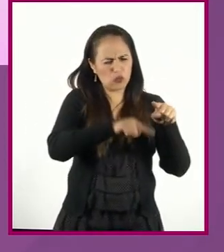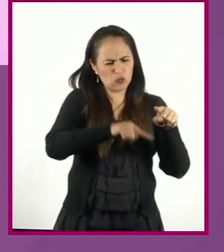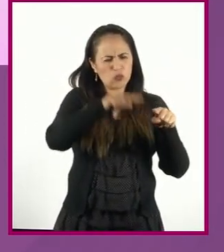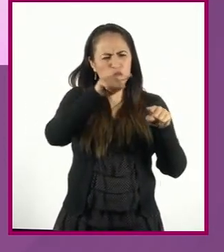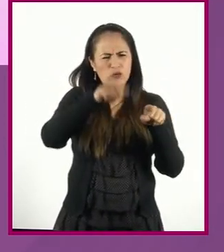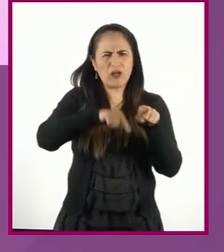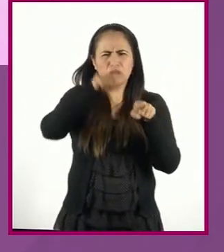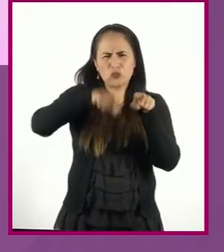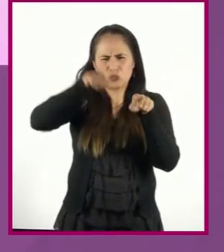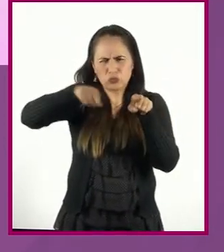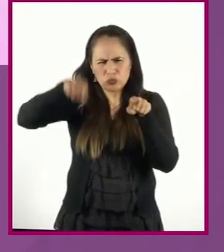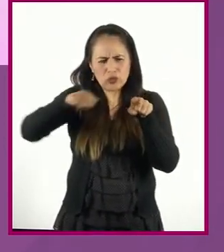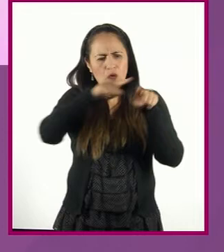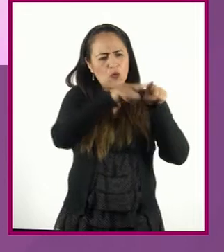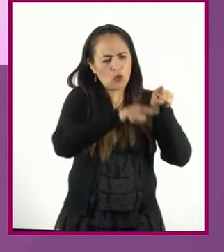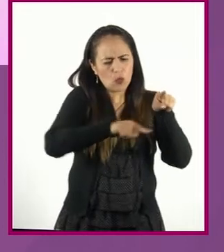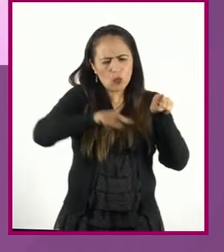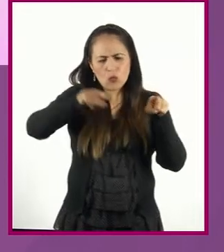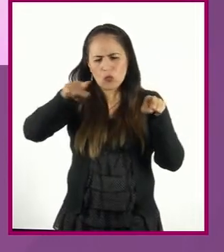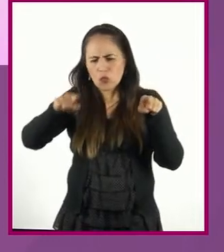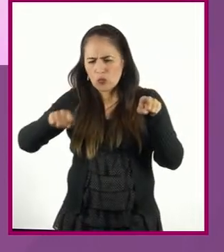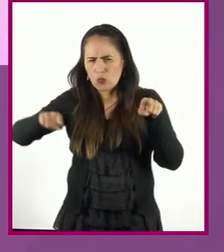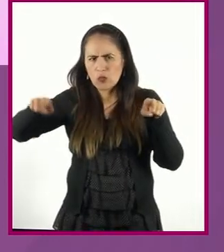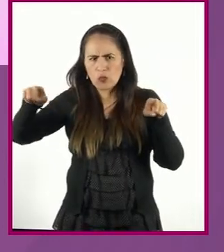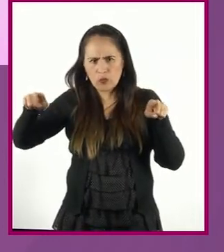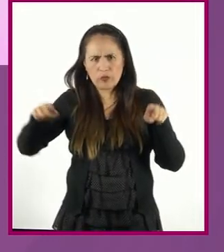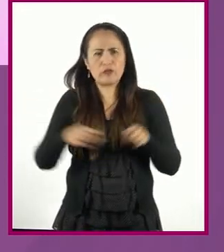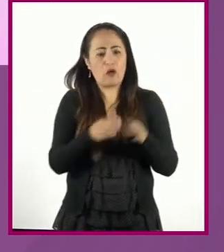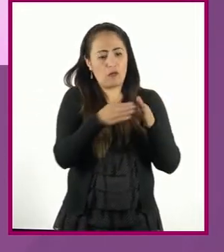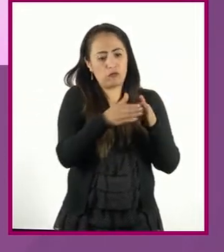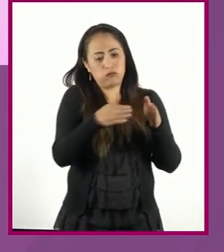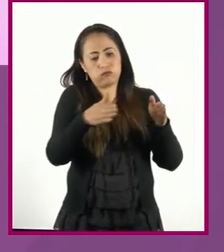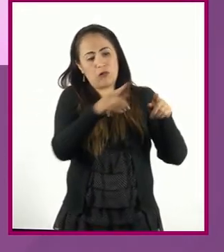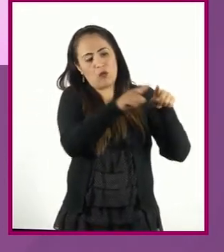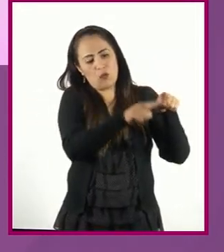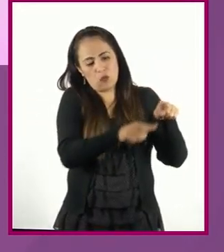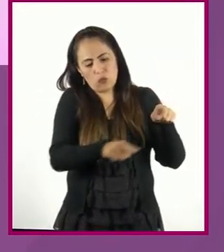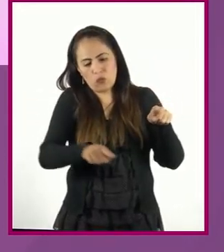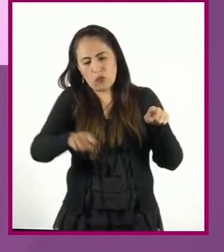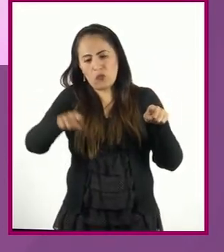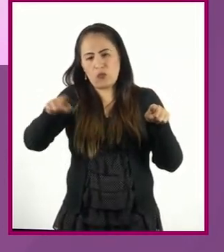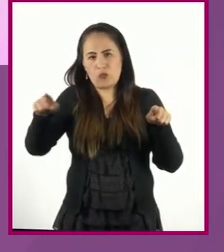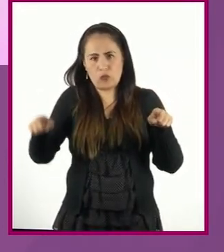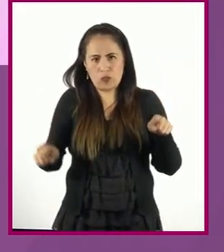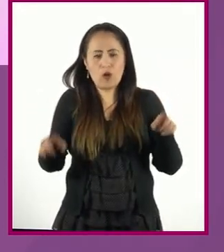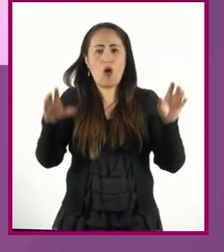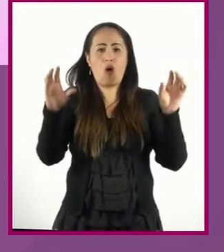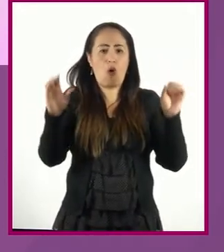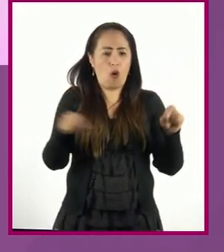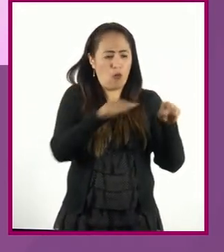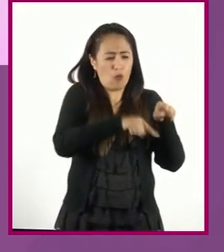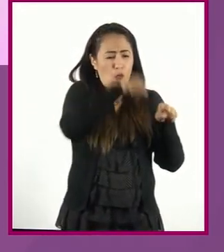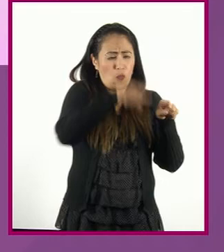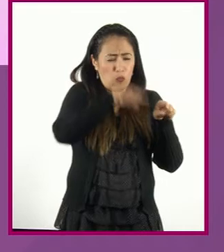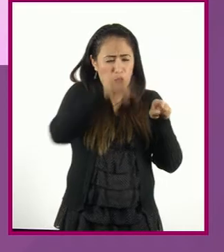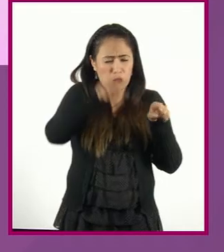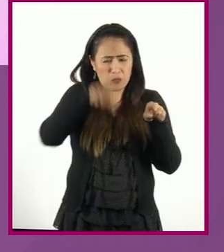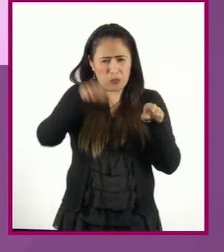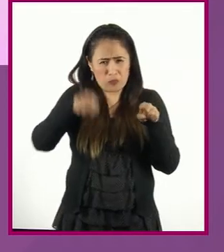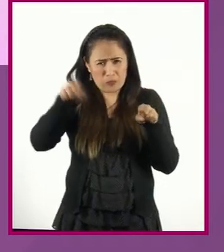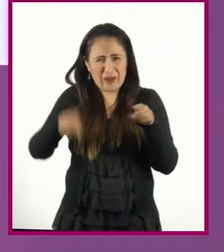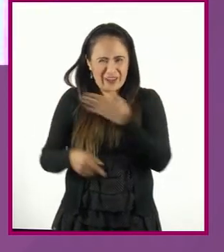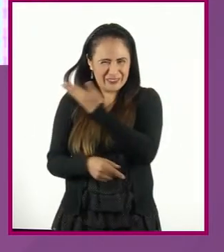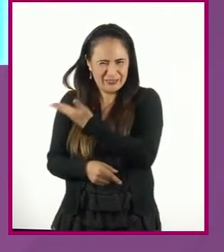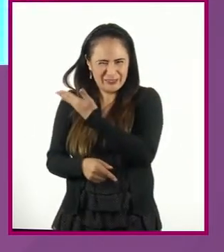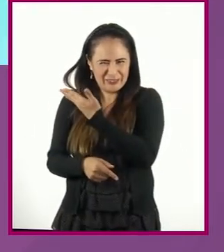frecuencia, pues las hay de baja frecuencia pero de longitud larga, y las hay de alta frecuencia cuya longitud de onda es corta.